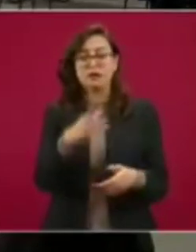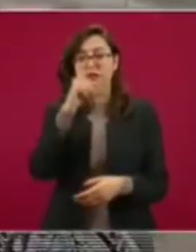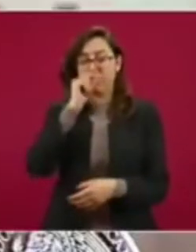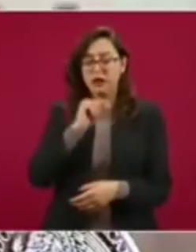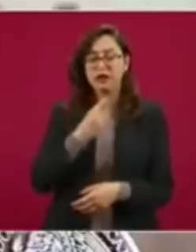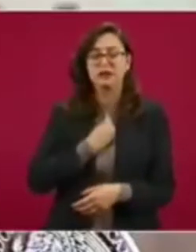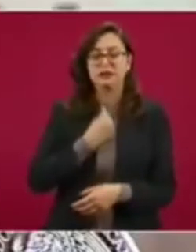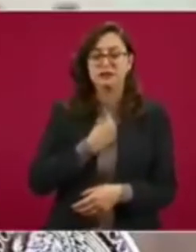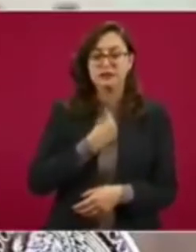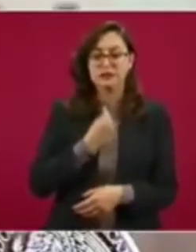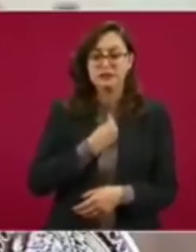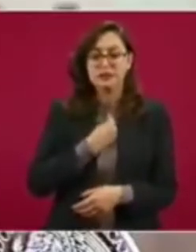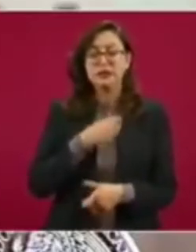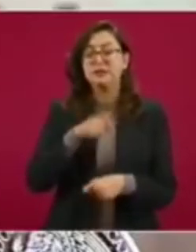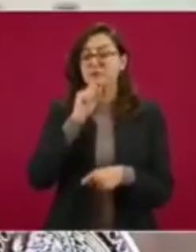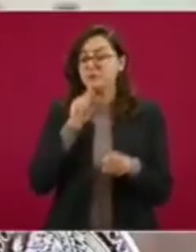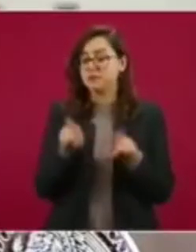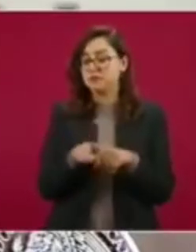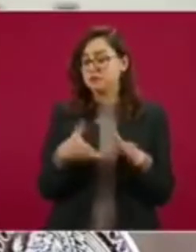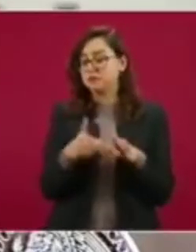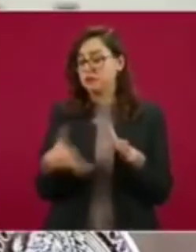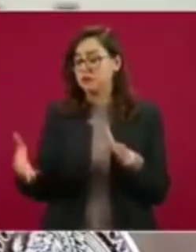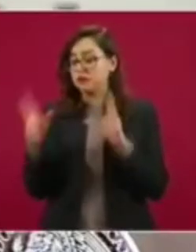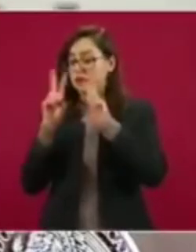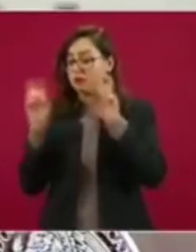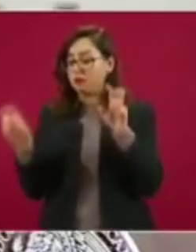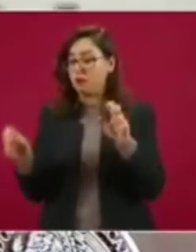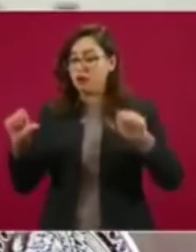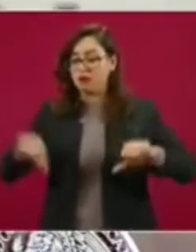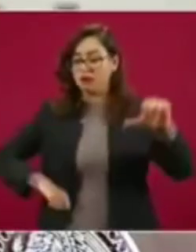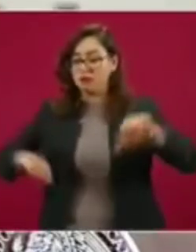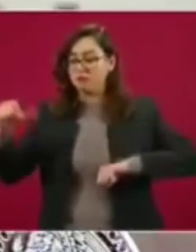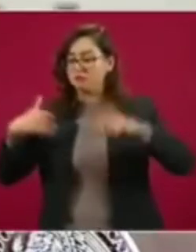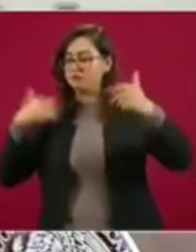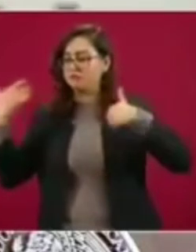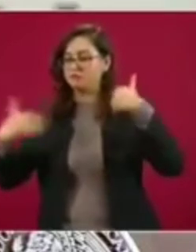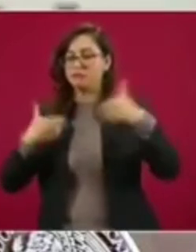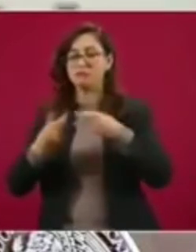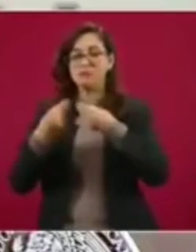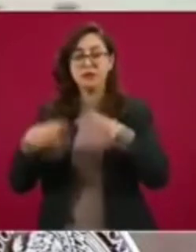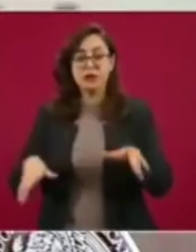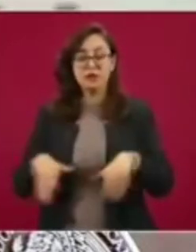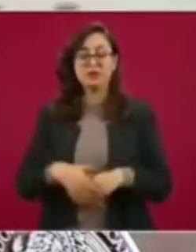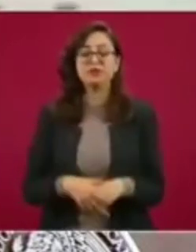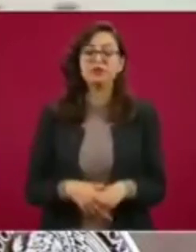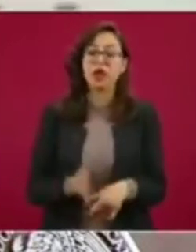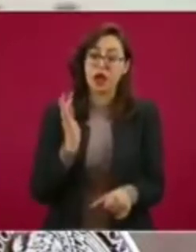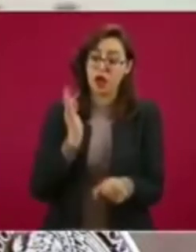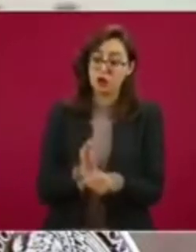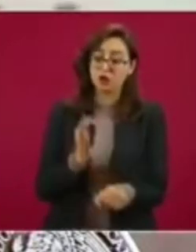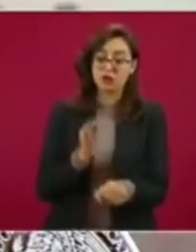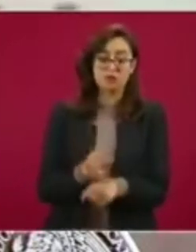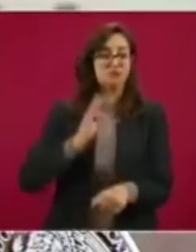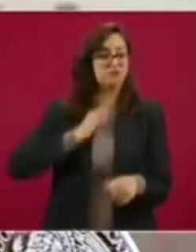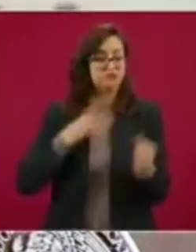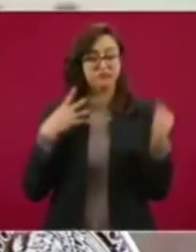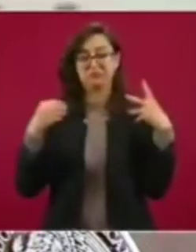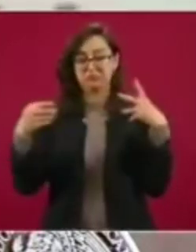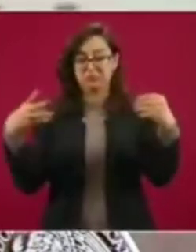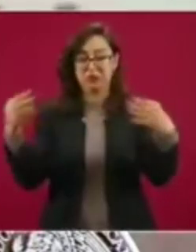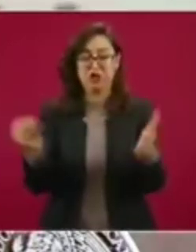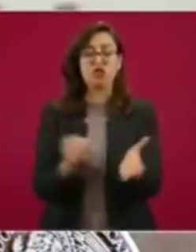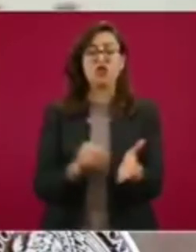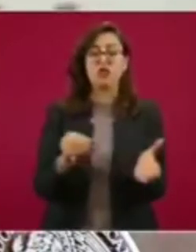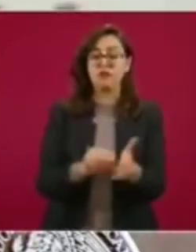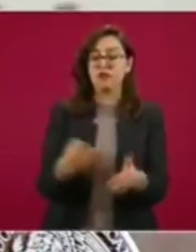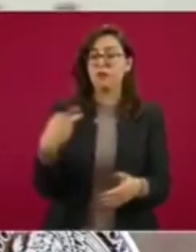Hoy verán que todavía estamos en la etapa activa de la epidemia, pero está controlada en la mayoría de las entidades